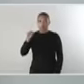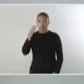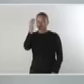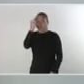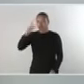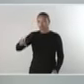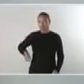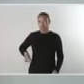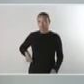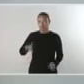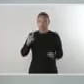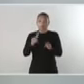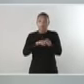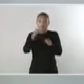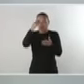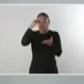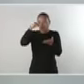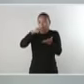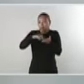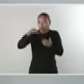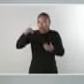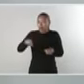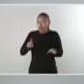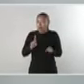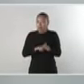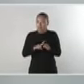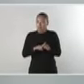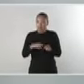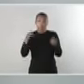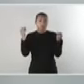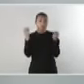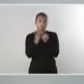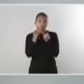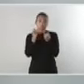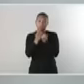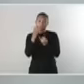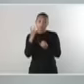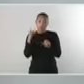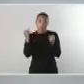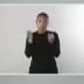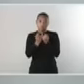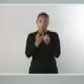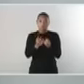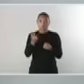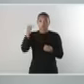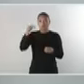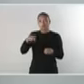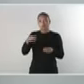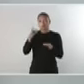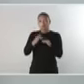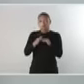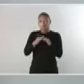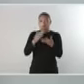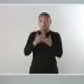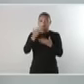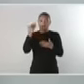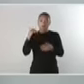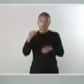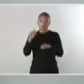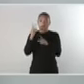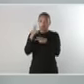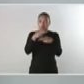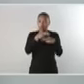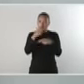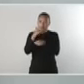Por qué les vas a creer Ahora yo quiero decirte son los mismos aquí atrás de cámaras se dan